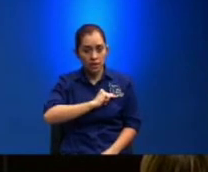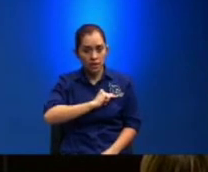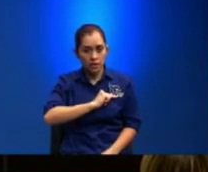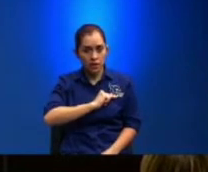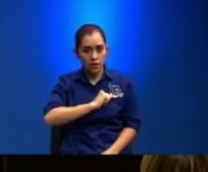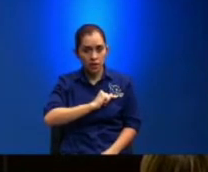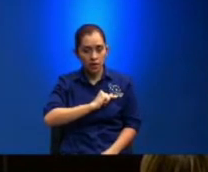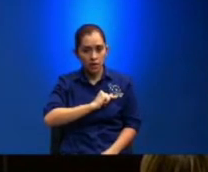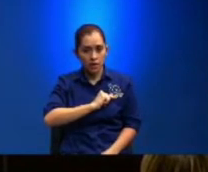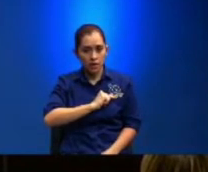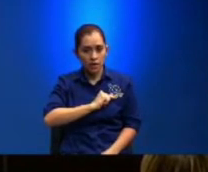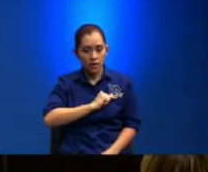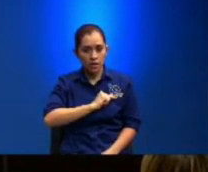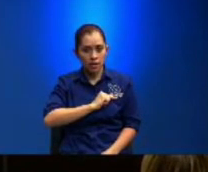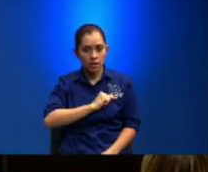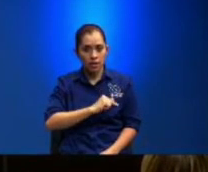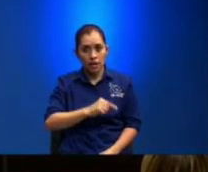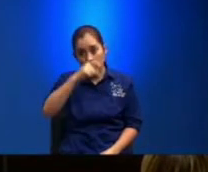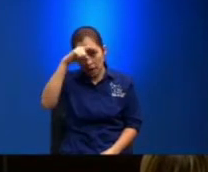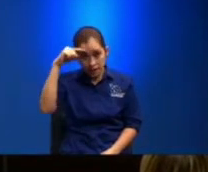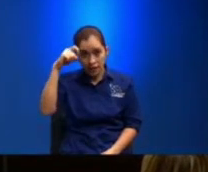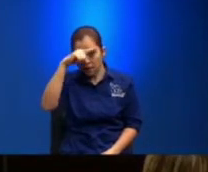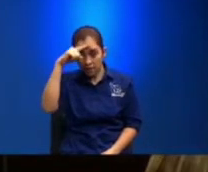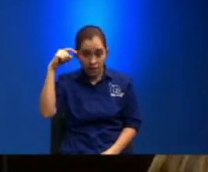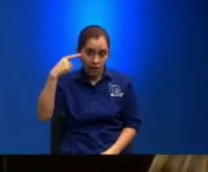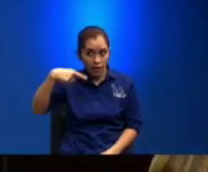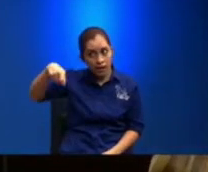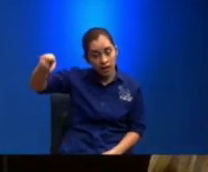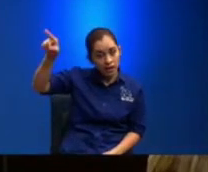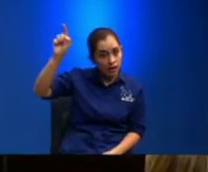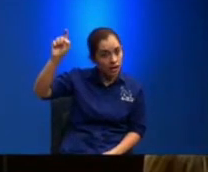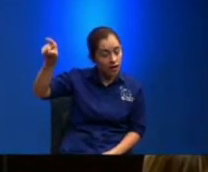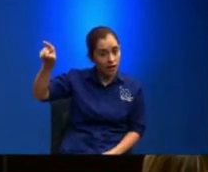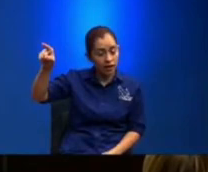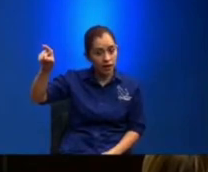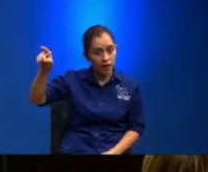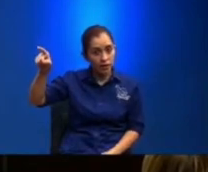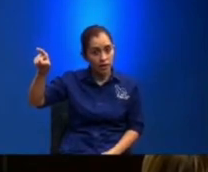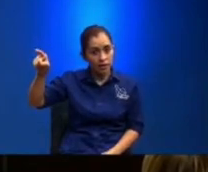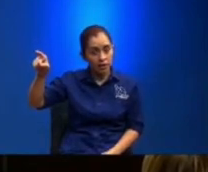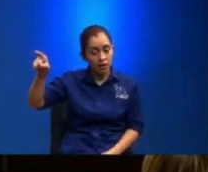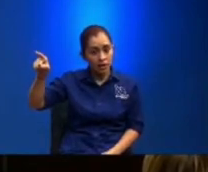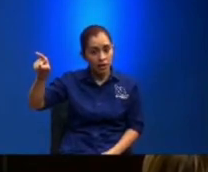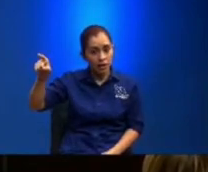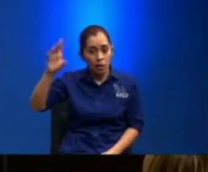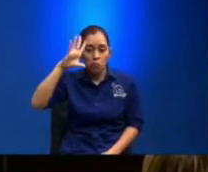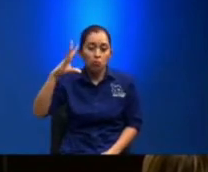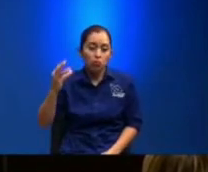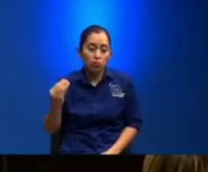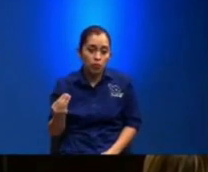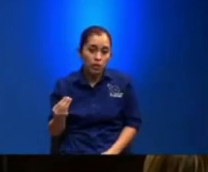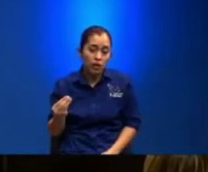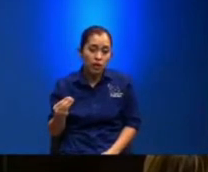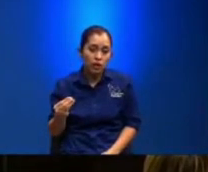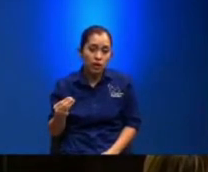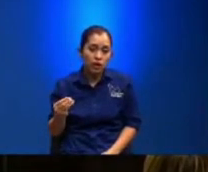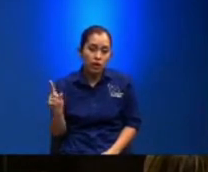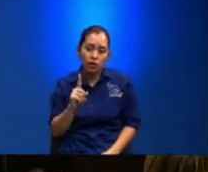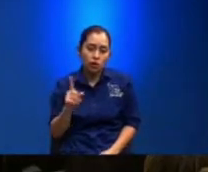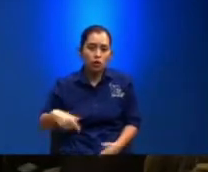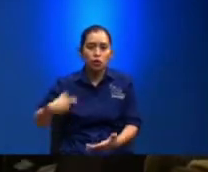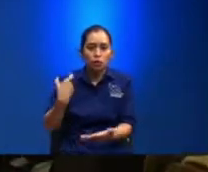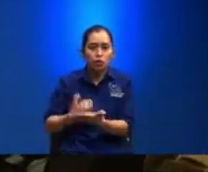euros el euro está más o menos a 10 por 1 con el que mientras que no sea tan mejor